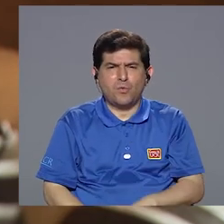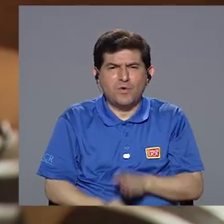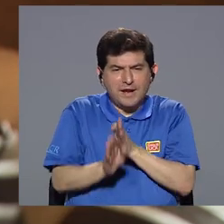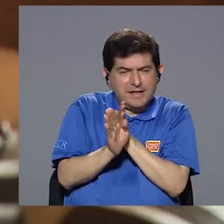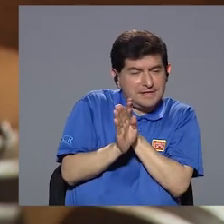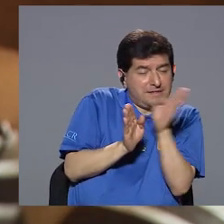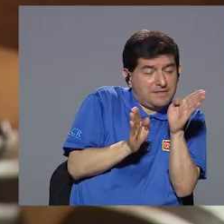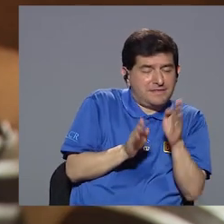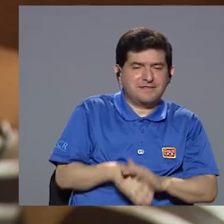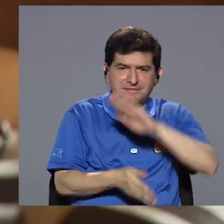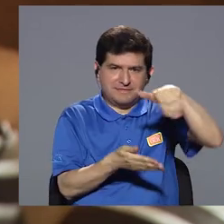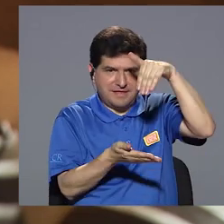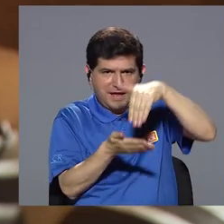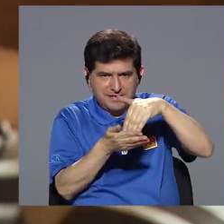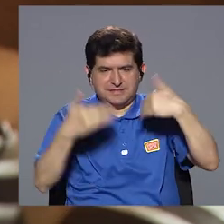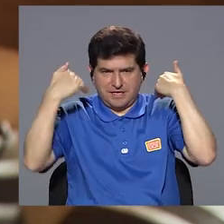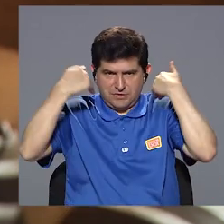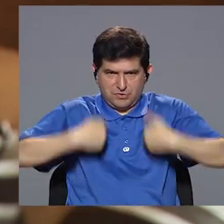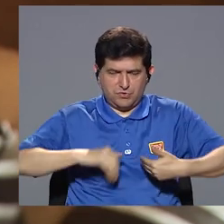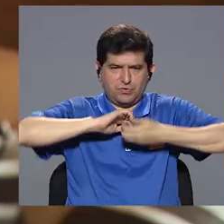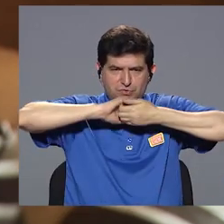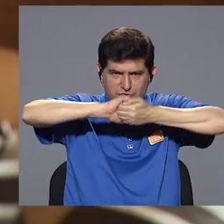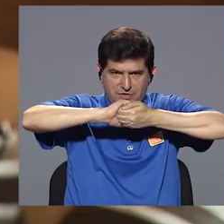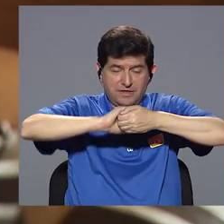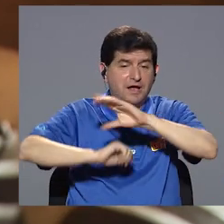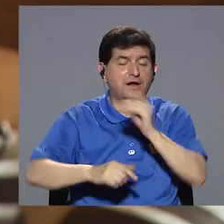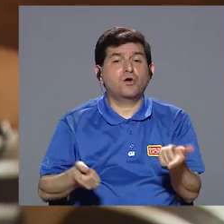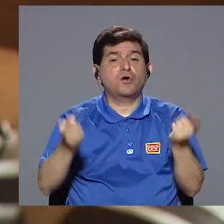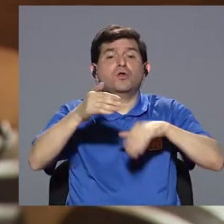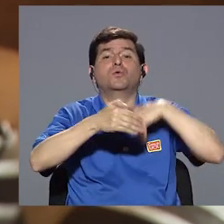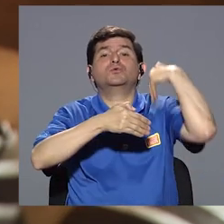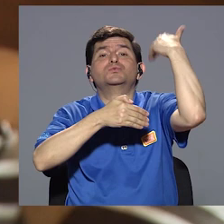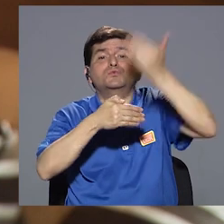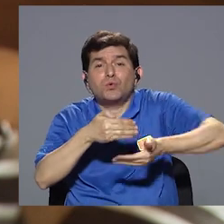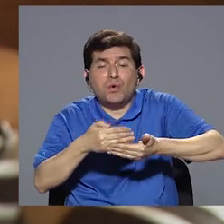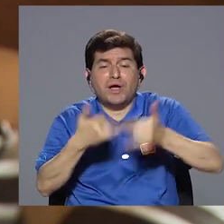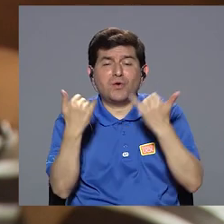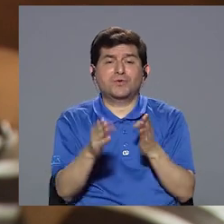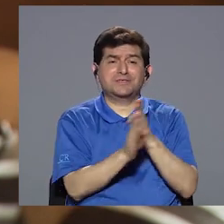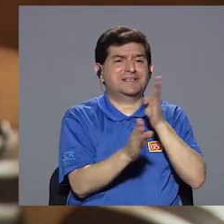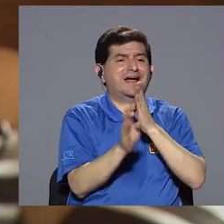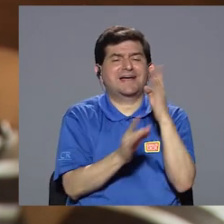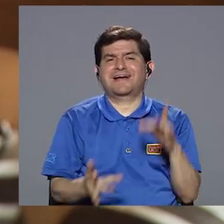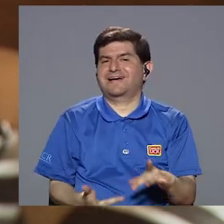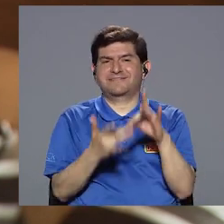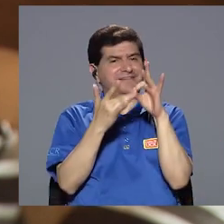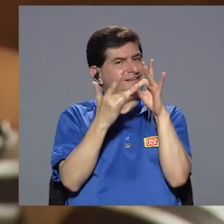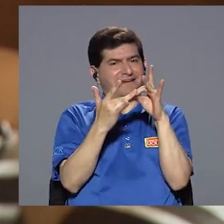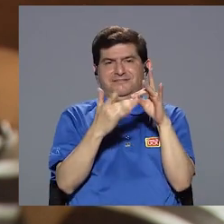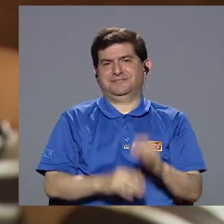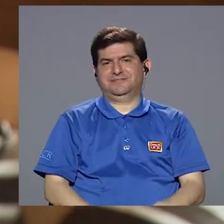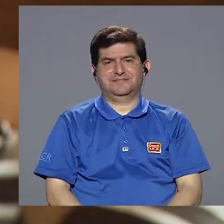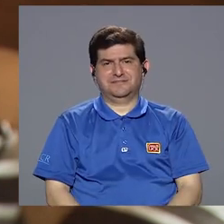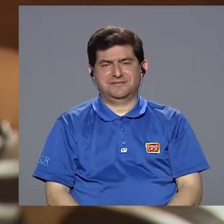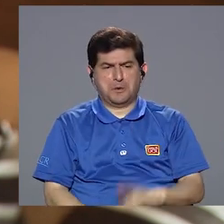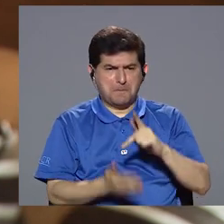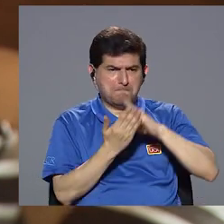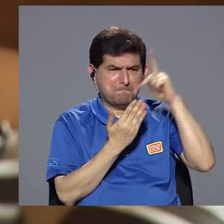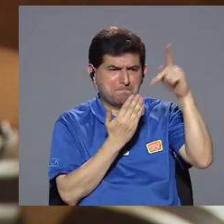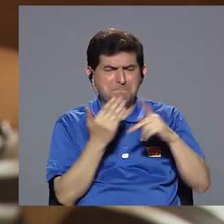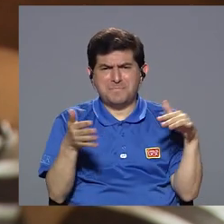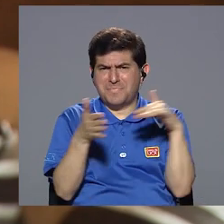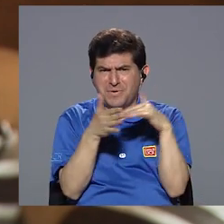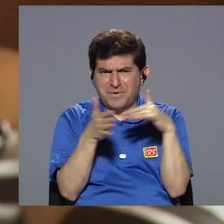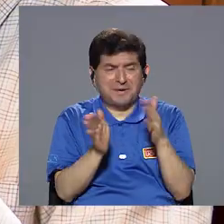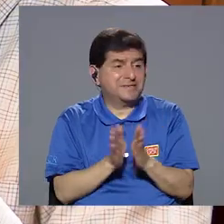dislocación entre ese tronco básico humanista y solidario y lo que ocurre luego en las carreras especializadas a